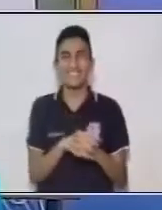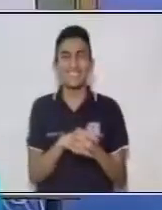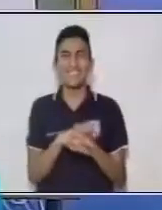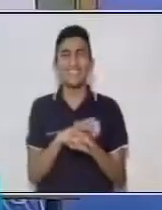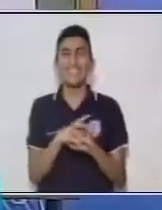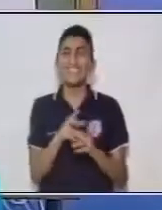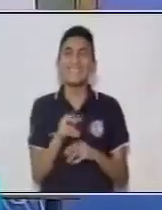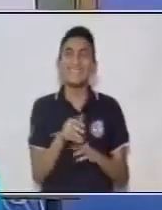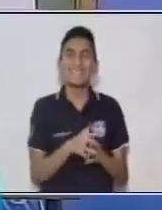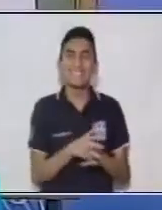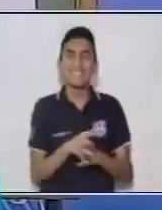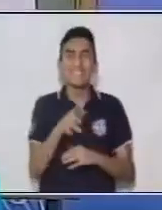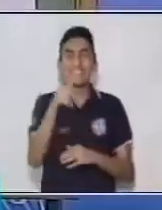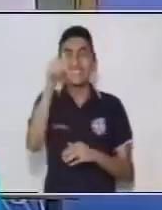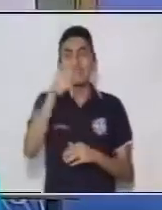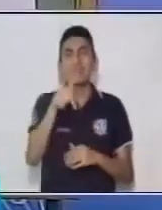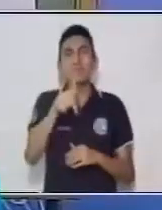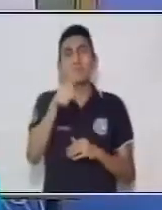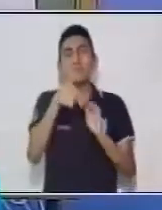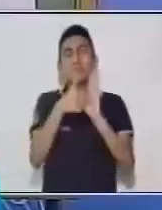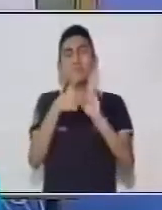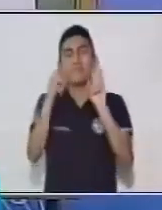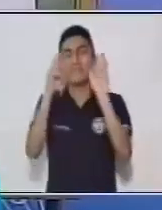ahora encontremos,